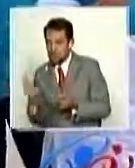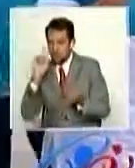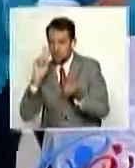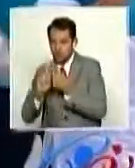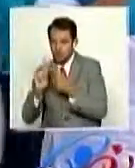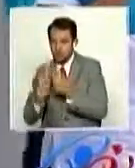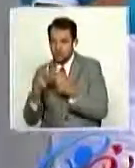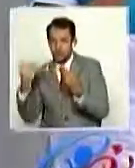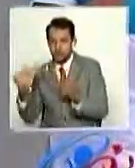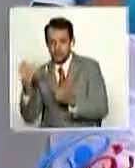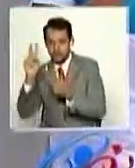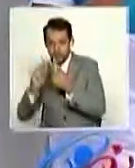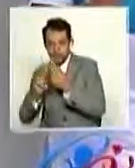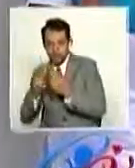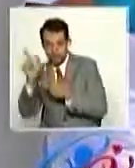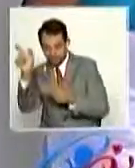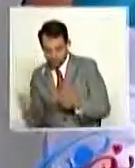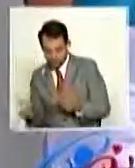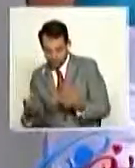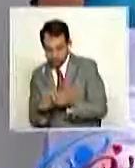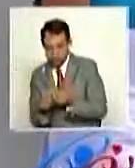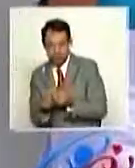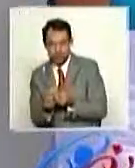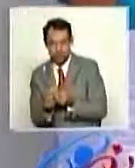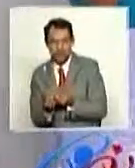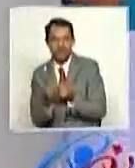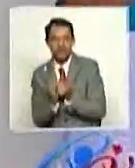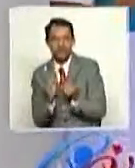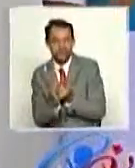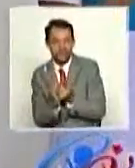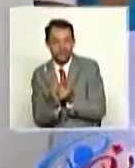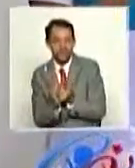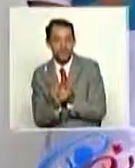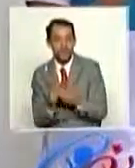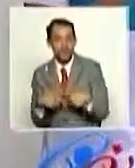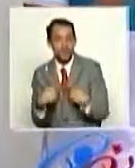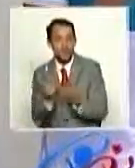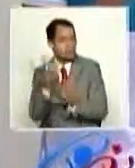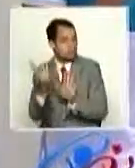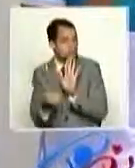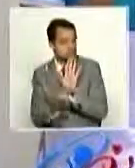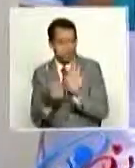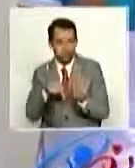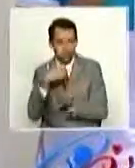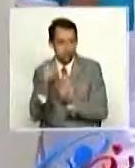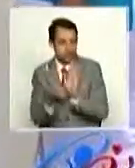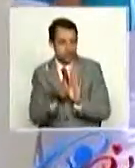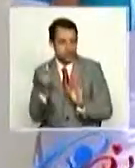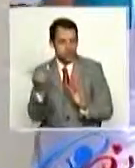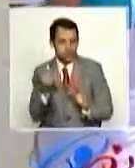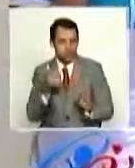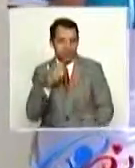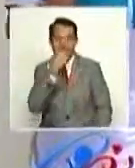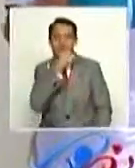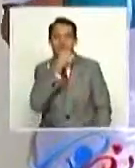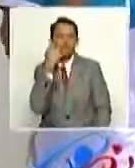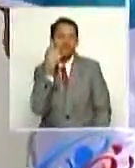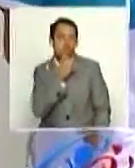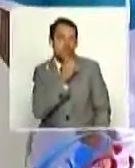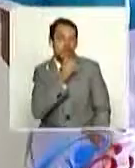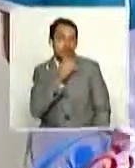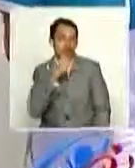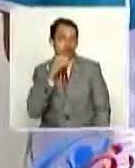paciente de una manera integral, vemos como un todo completo, en donde la boca hace